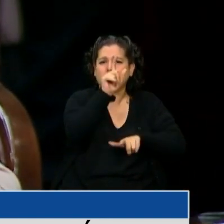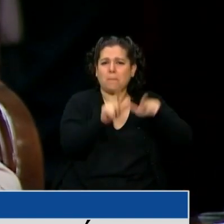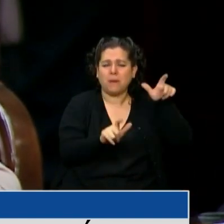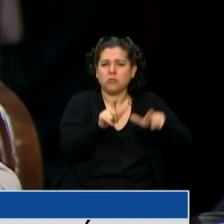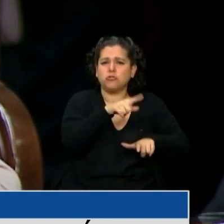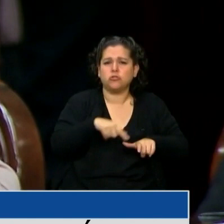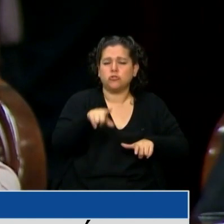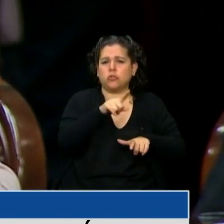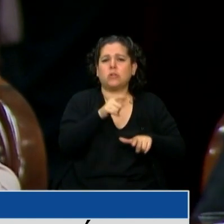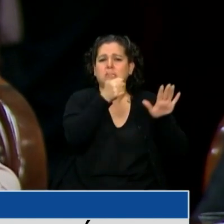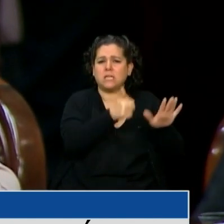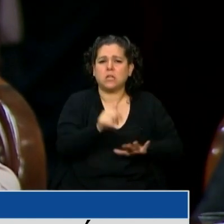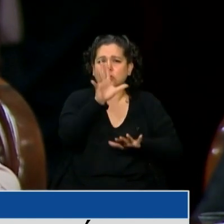sueños,